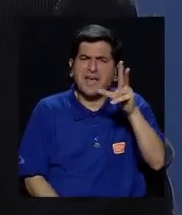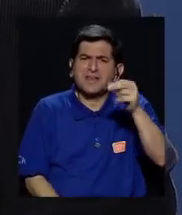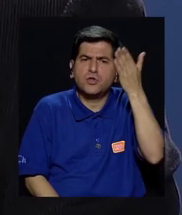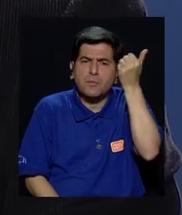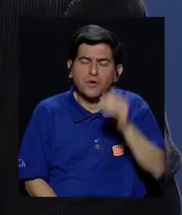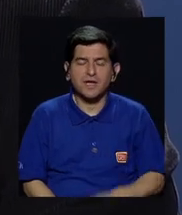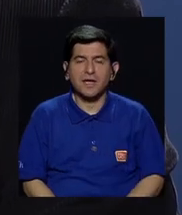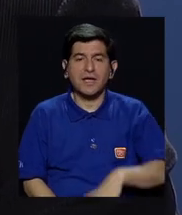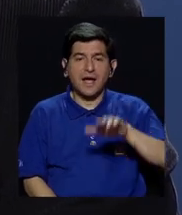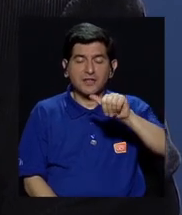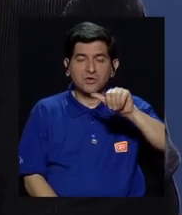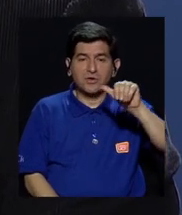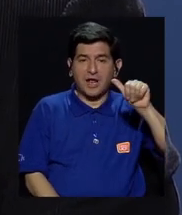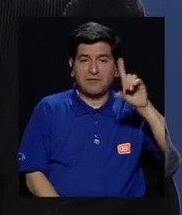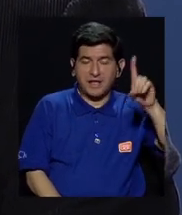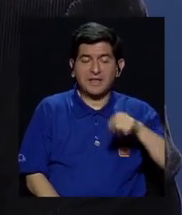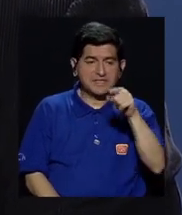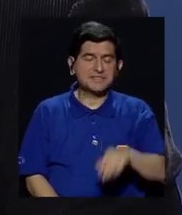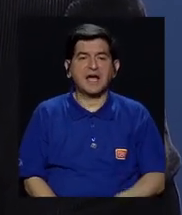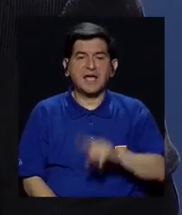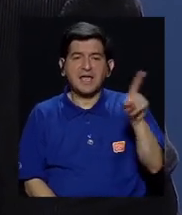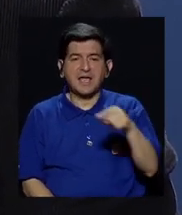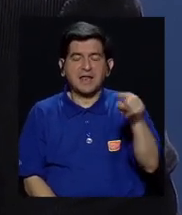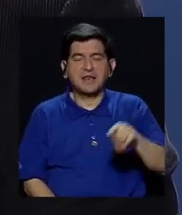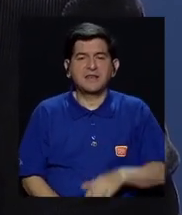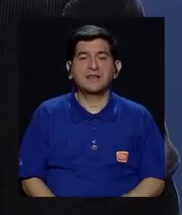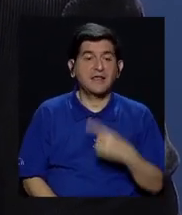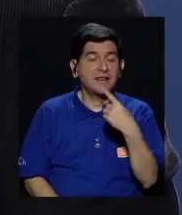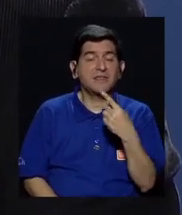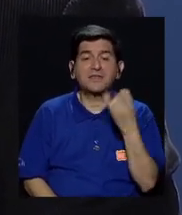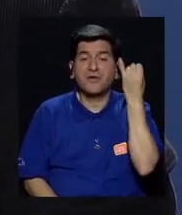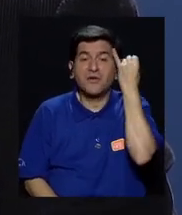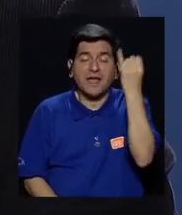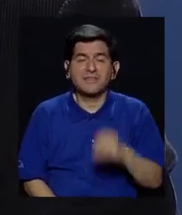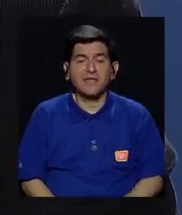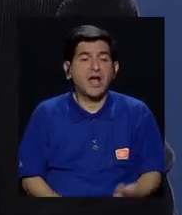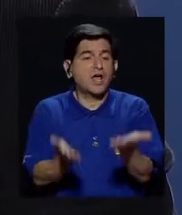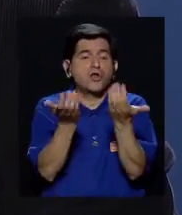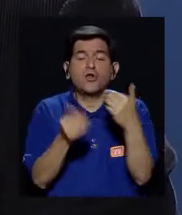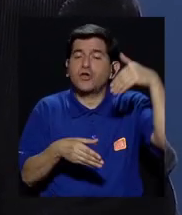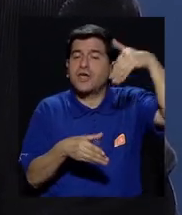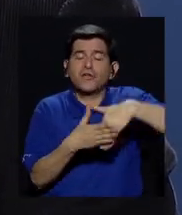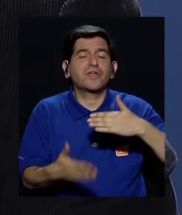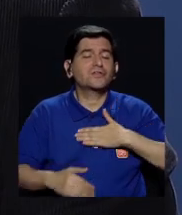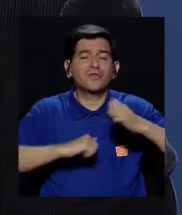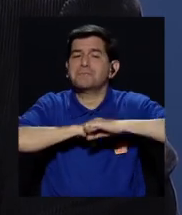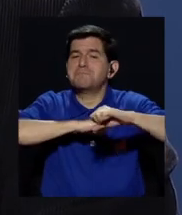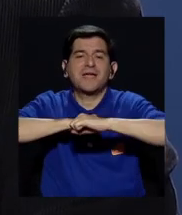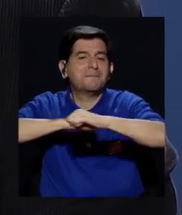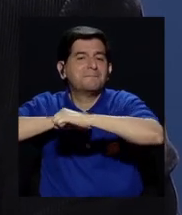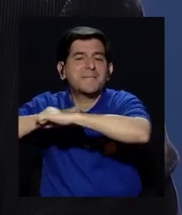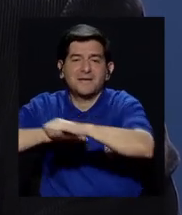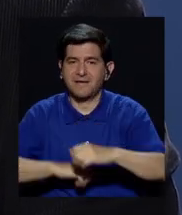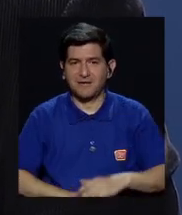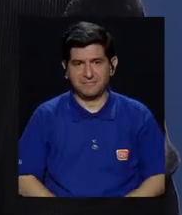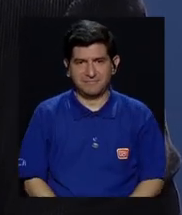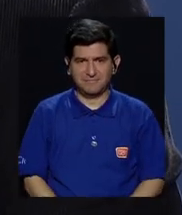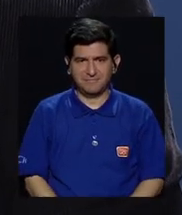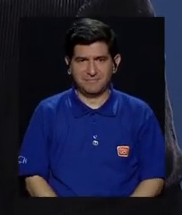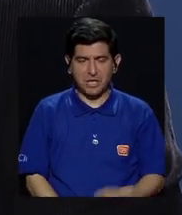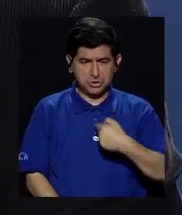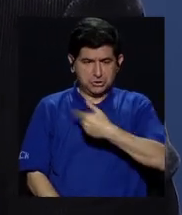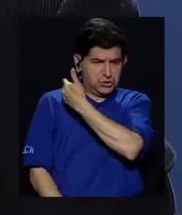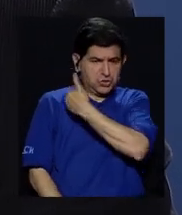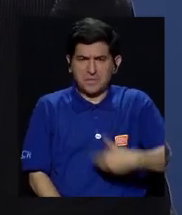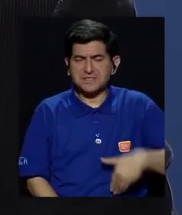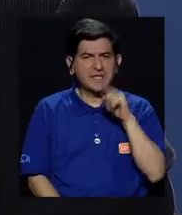porque antonio albert es lo excluyo le dio la cuarta de dial cuando luego no lo quiero en mi campaña electoral si llego